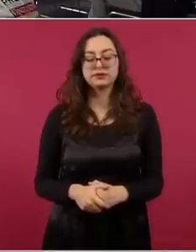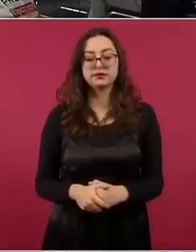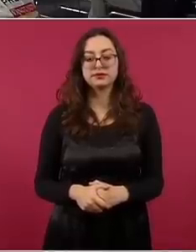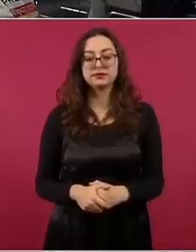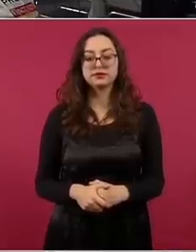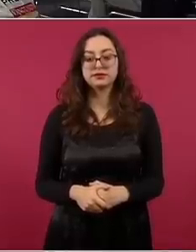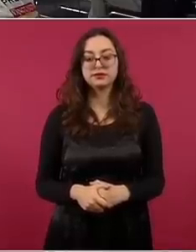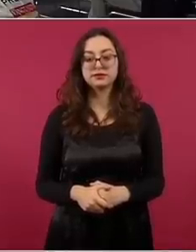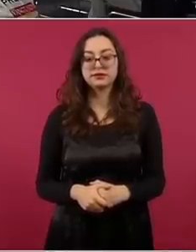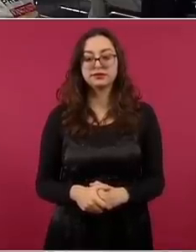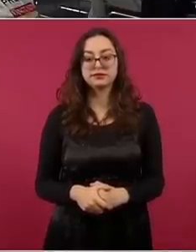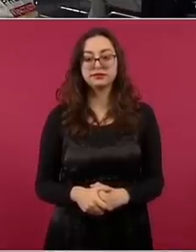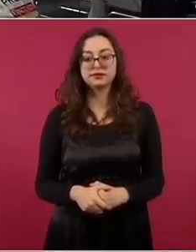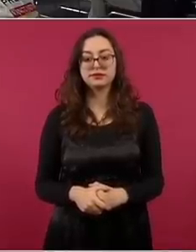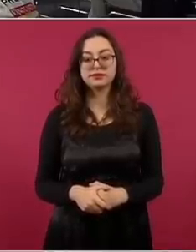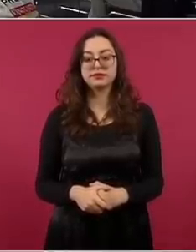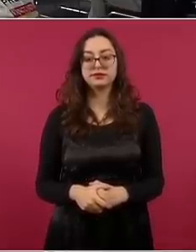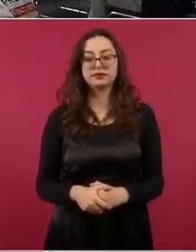pueden